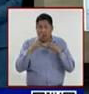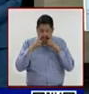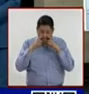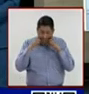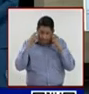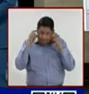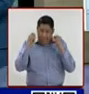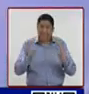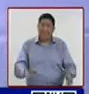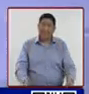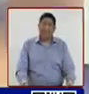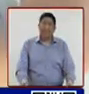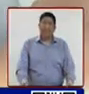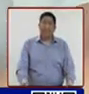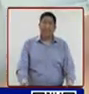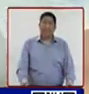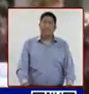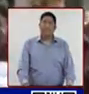barbijos?